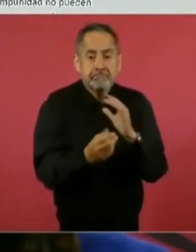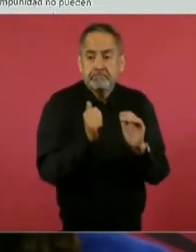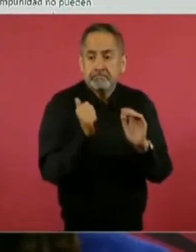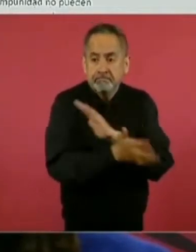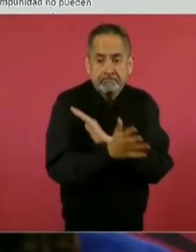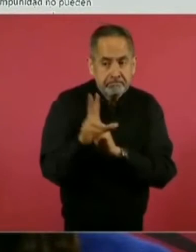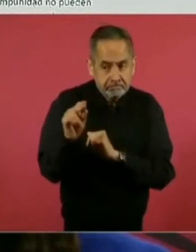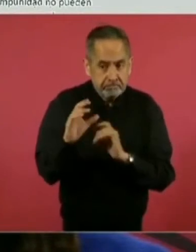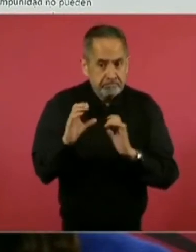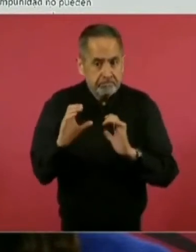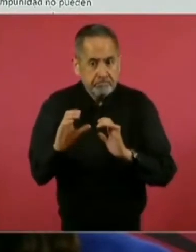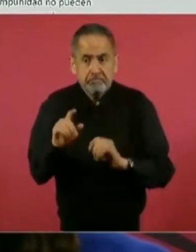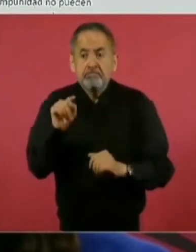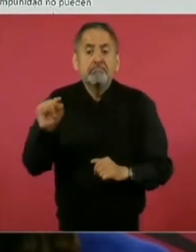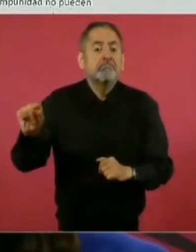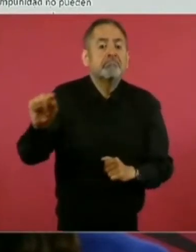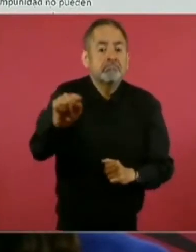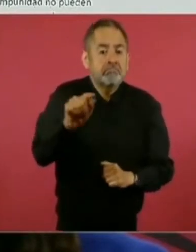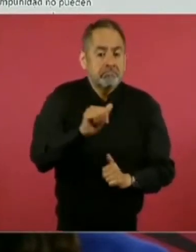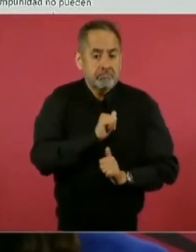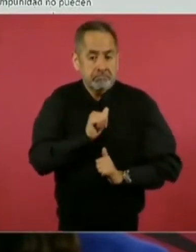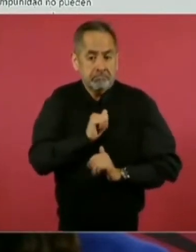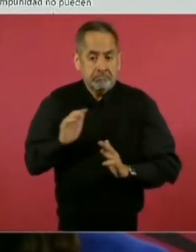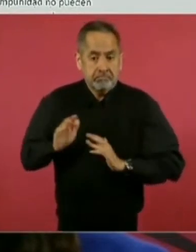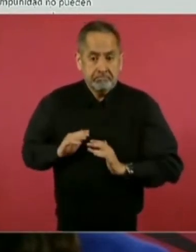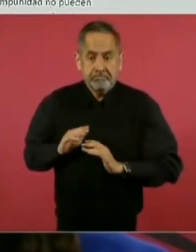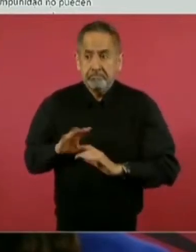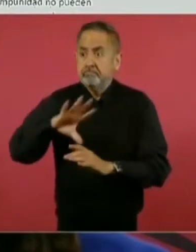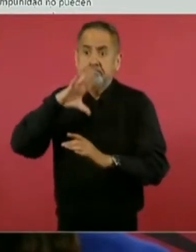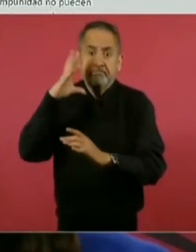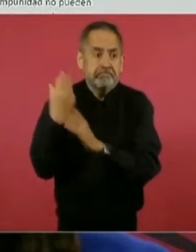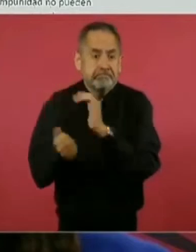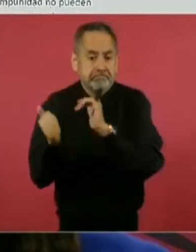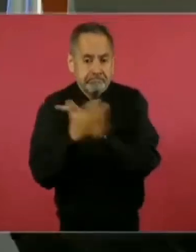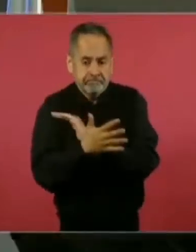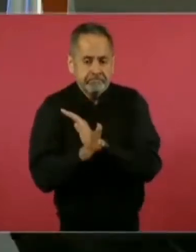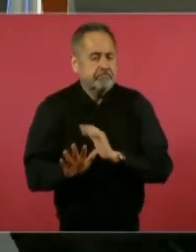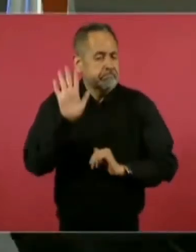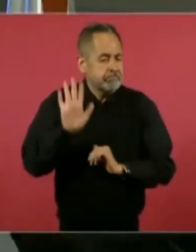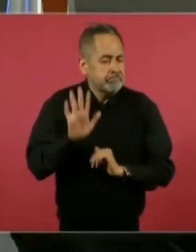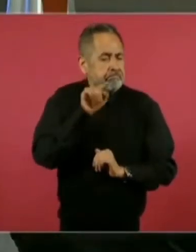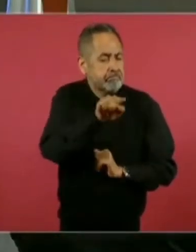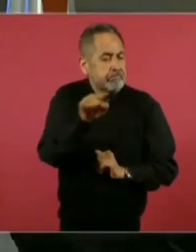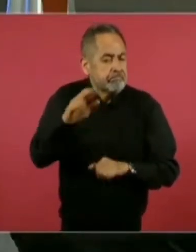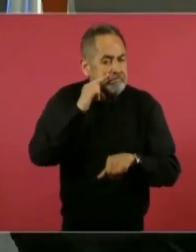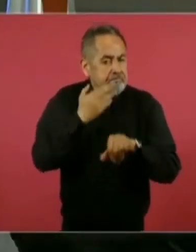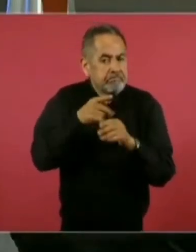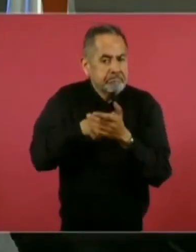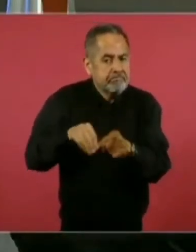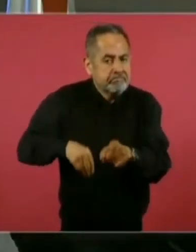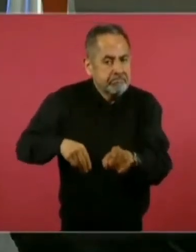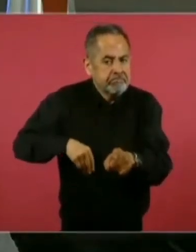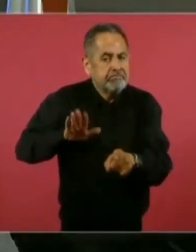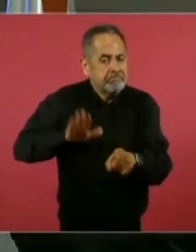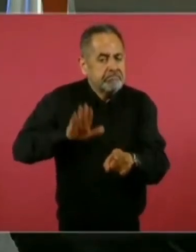algunos militares, soldados, oficiales, que presuntamente tienen responsabilidad.